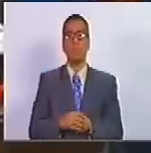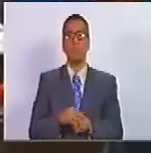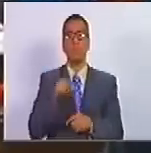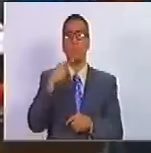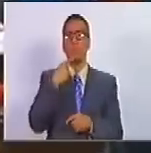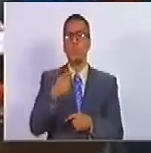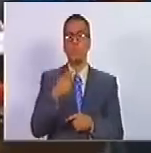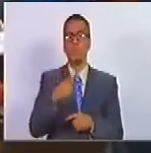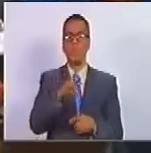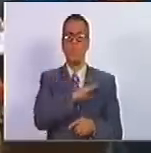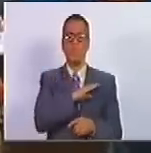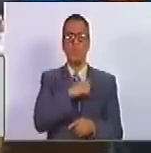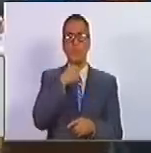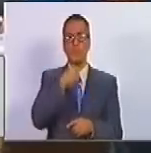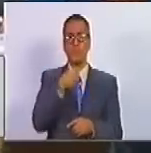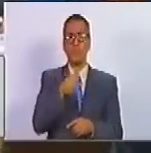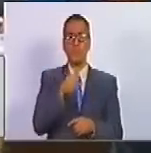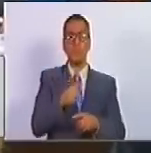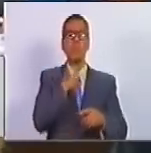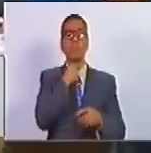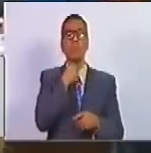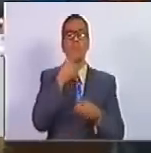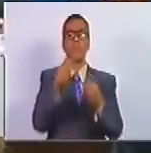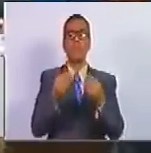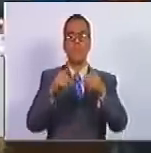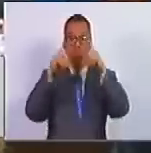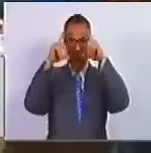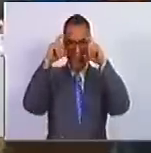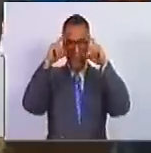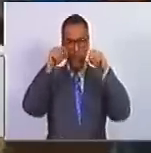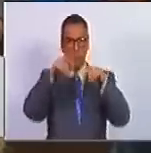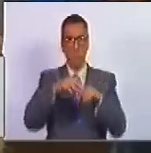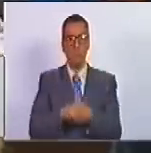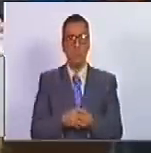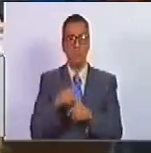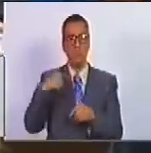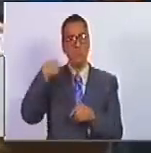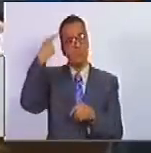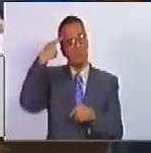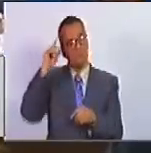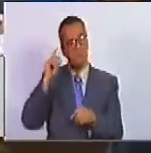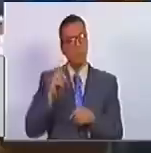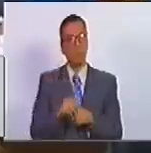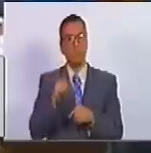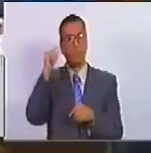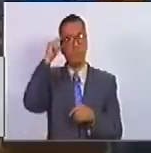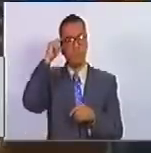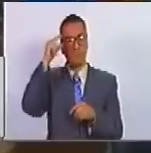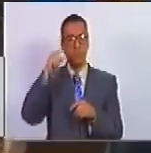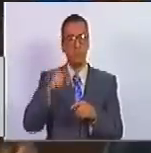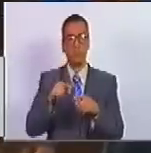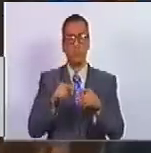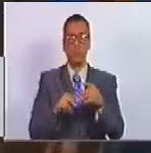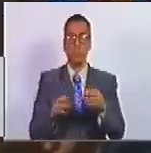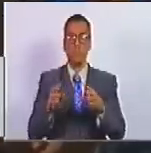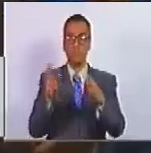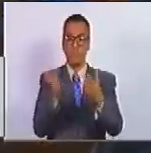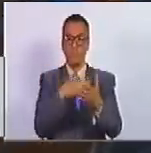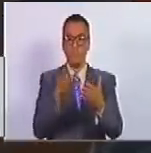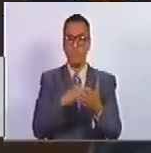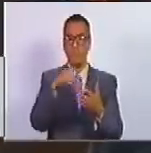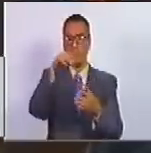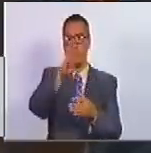yo soy periodista, los periodistas nos gustan mucho las fotos. Y yo creo que la foto hoy del Correo del Orinoco y de